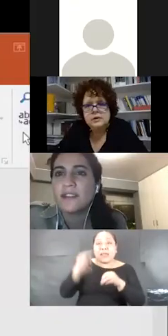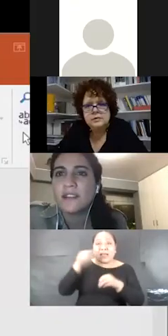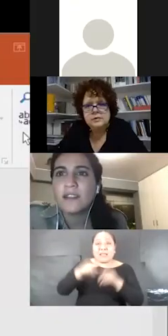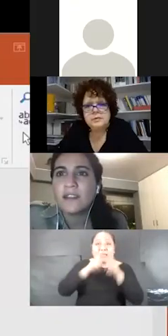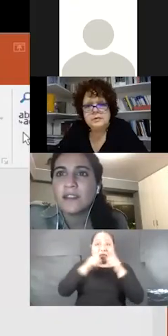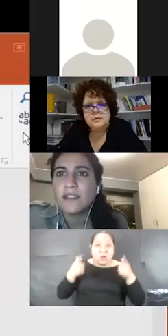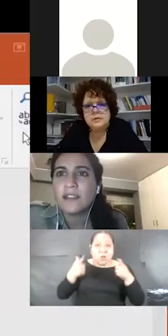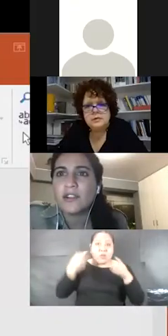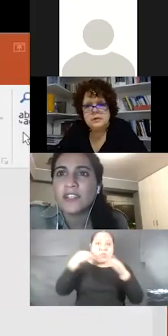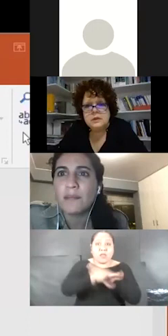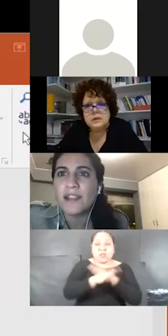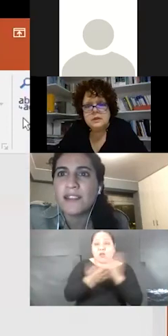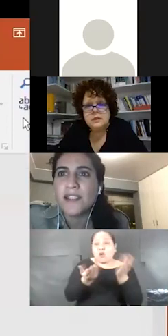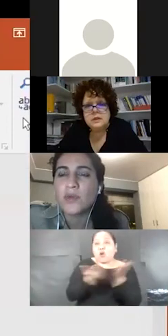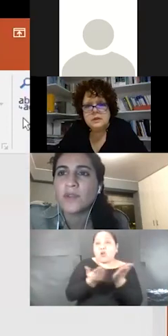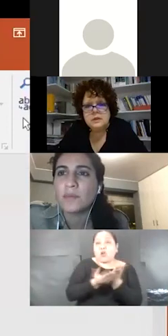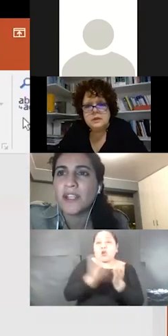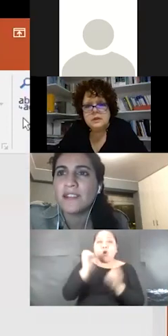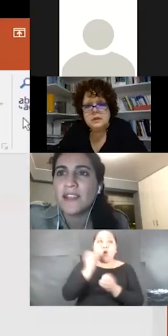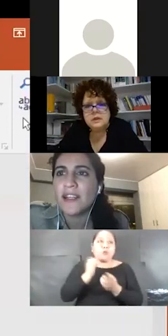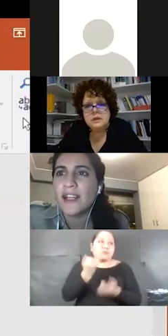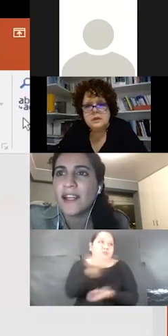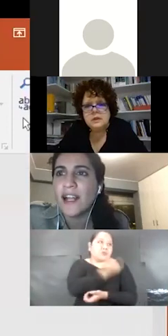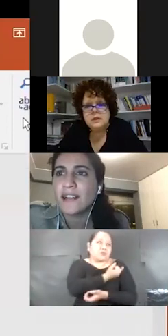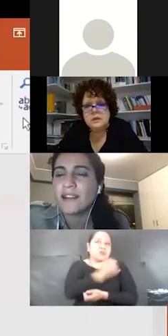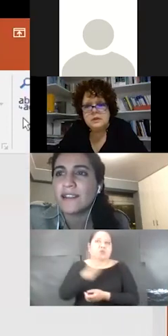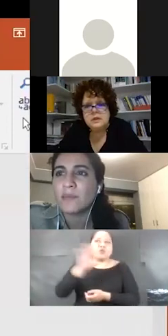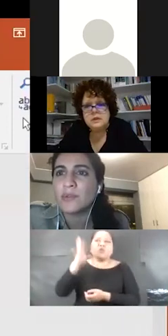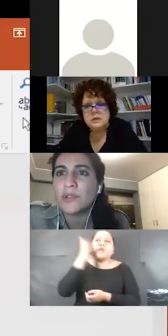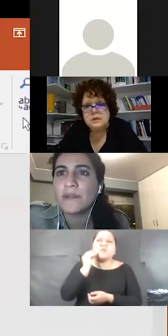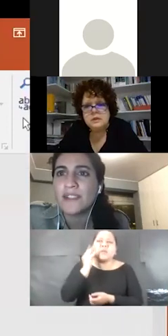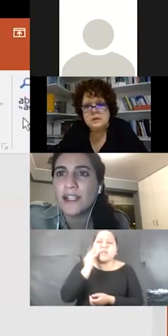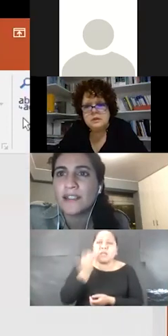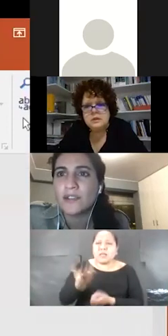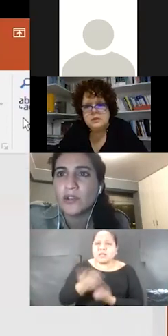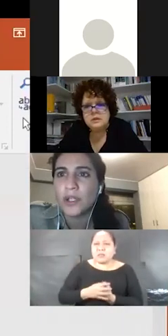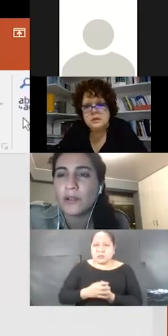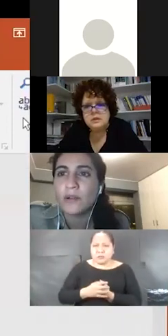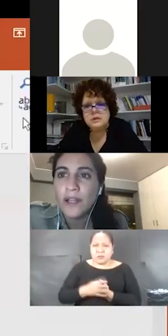instituciones? Y otra más, desde su experiencia y en general, desde el punto de vista